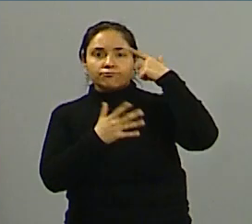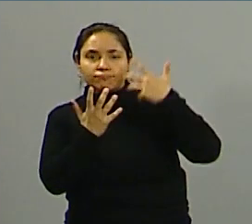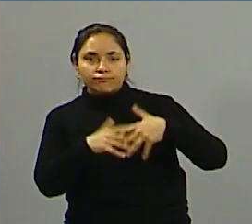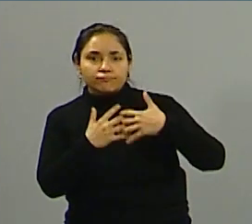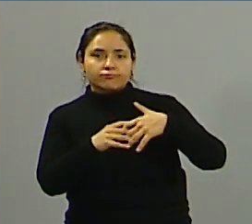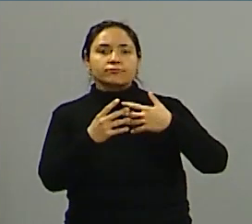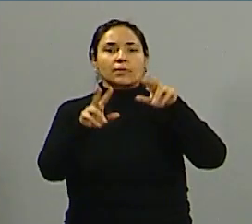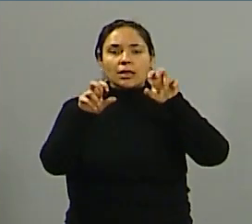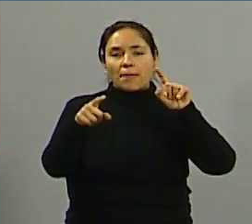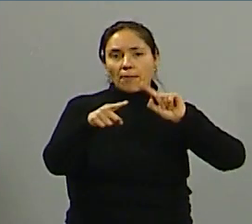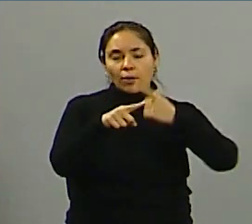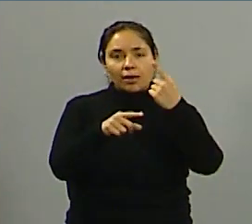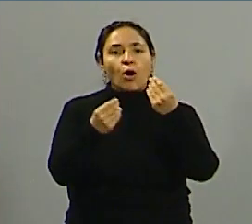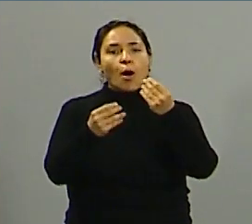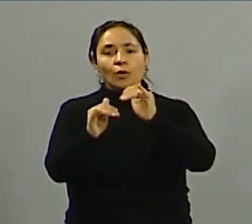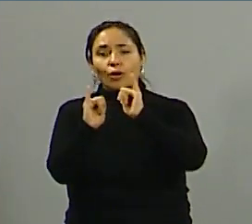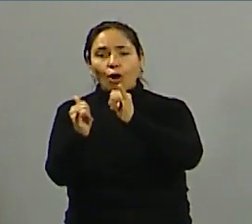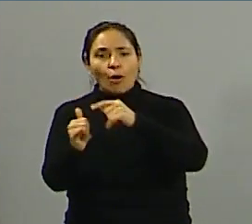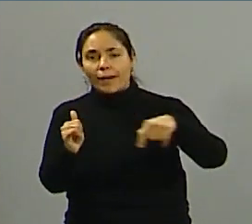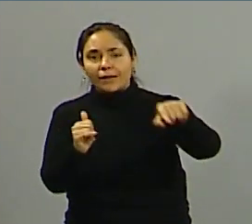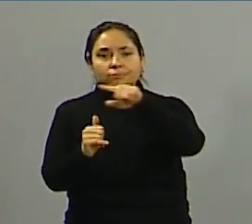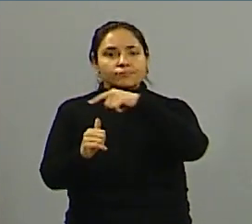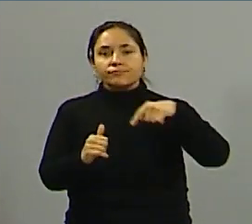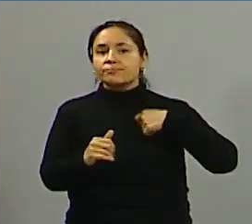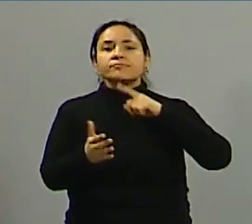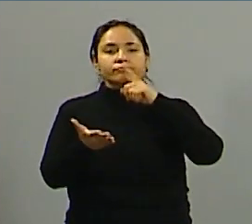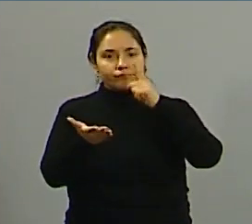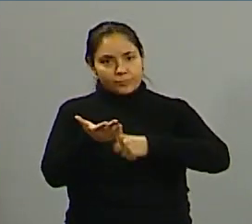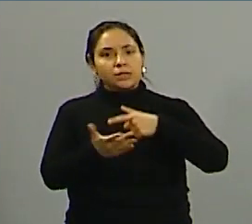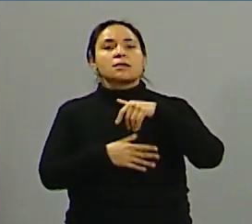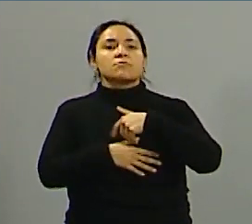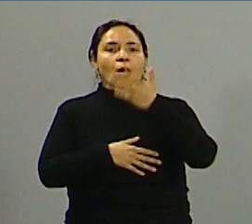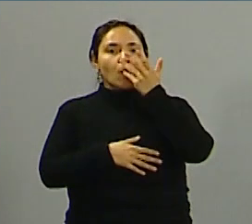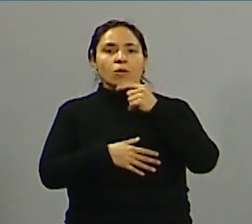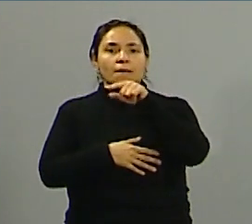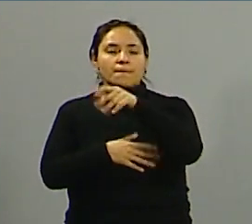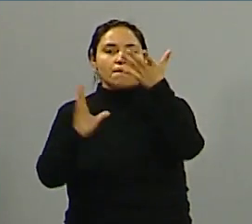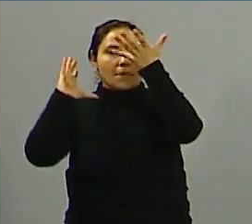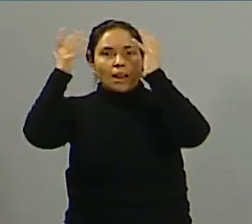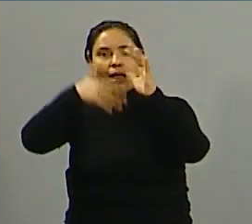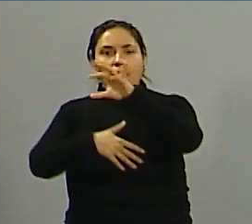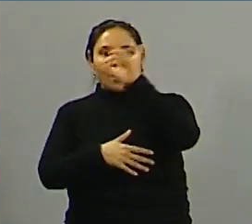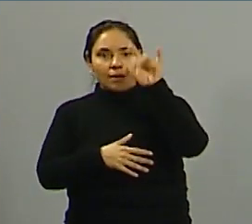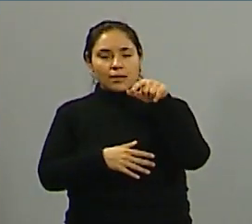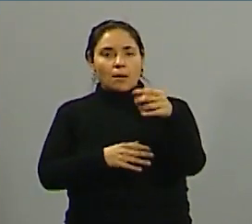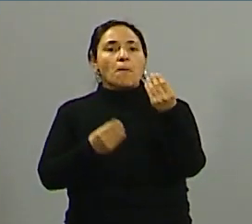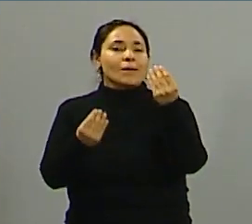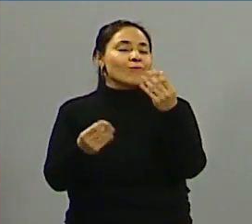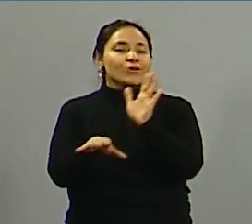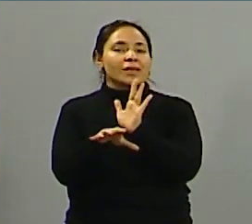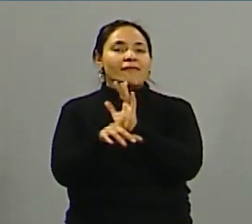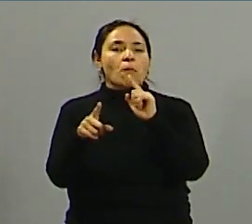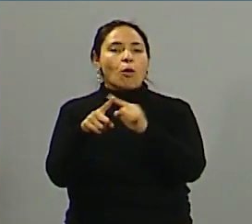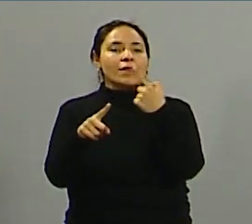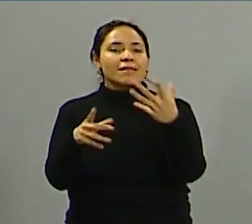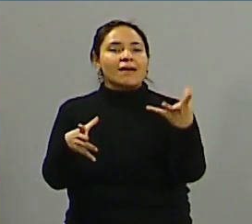abordar el tema de cómo los chicos han decidido elegir a Javier Milei, involucrarse en la política. Me imagino